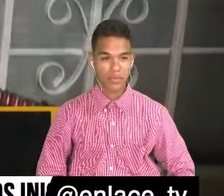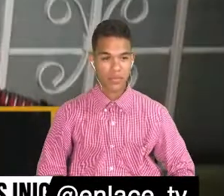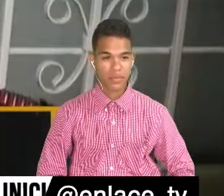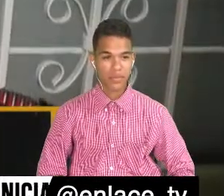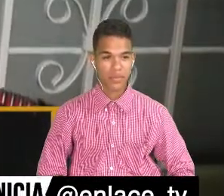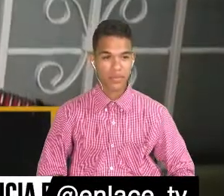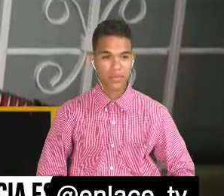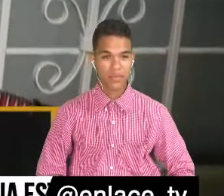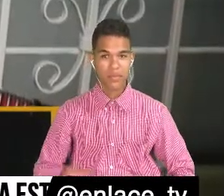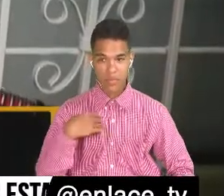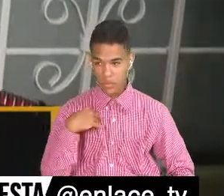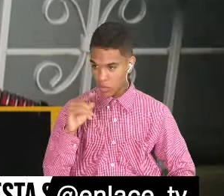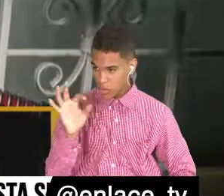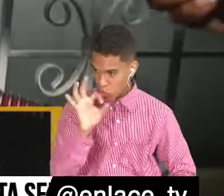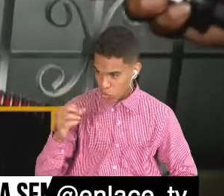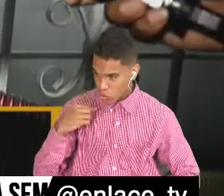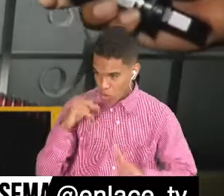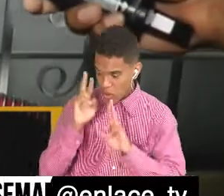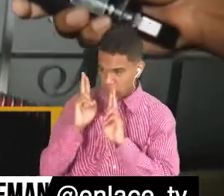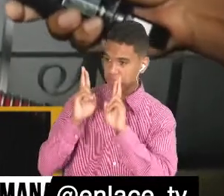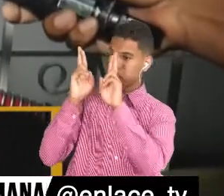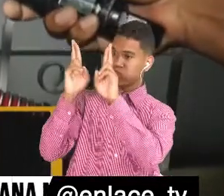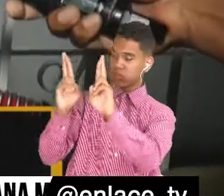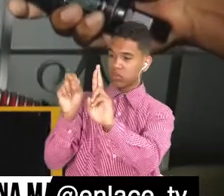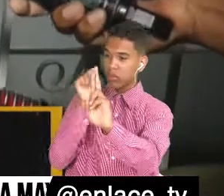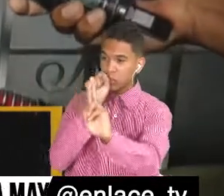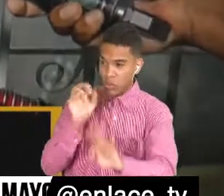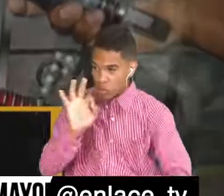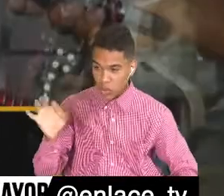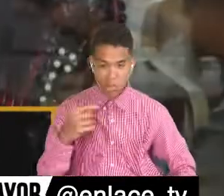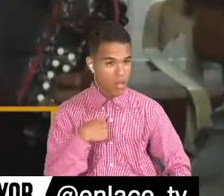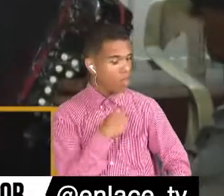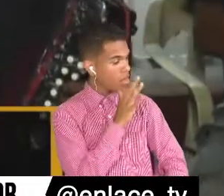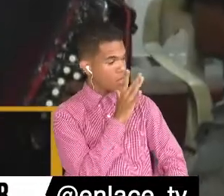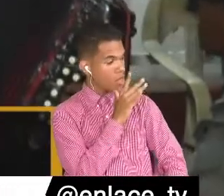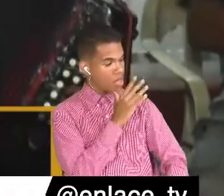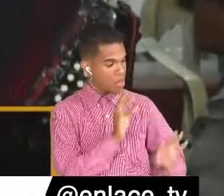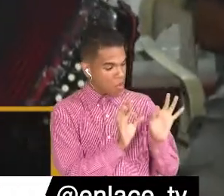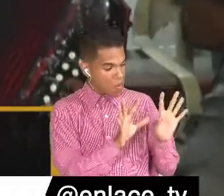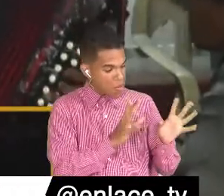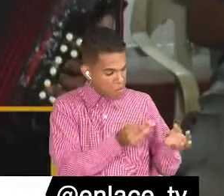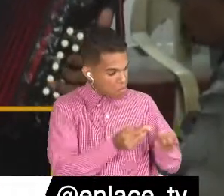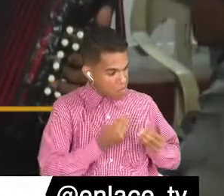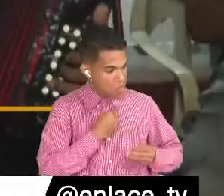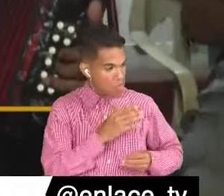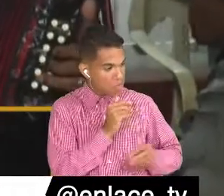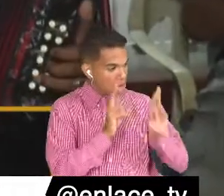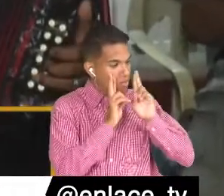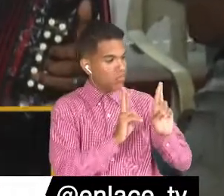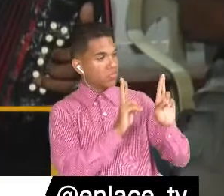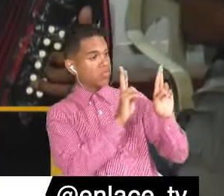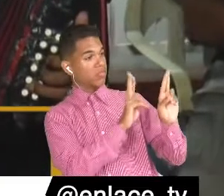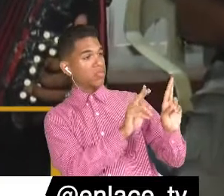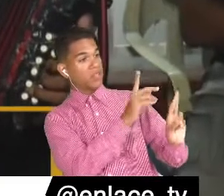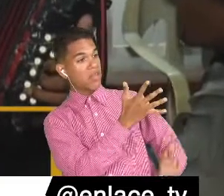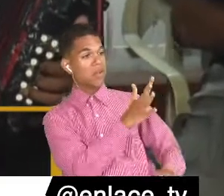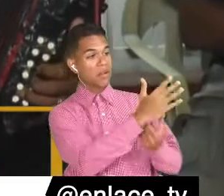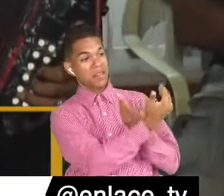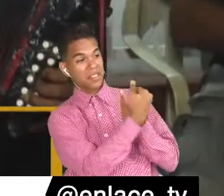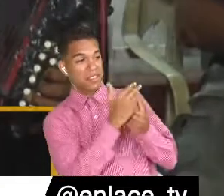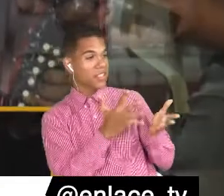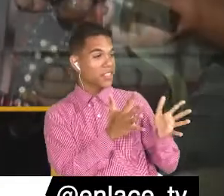¿Nunca le han hecho un homenaje a usted en Barranca Bermeja? Nada, nada, no he tenido la oportunidad de recibir nada de eso. Ahora que usted más o menos ha